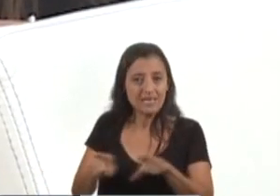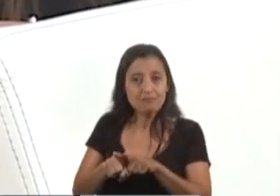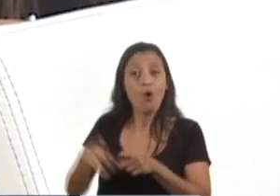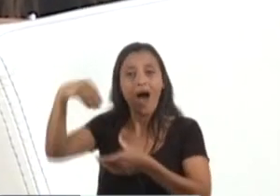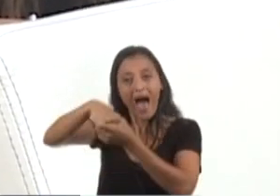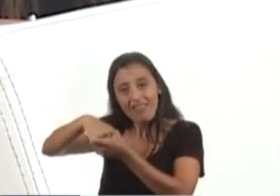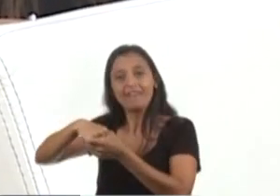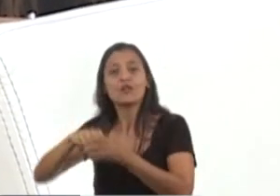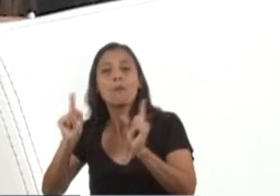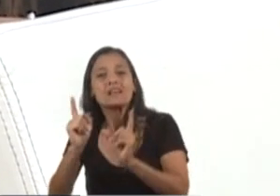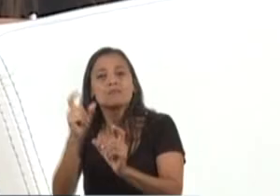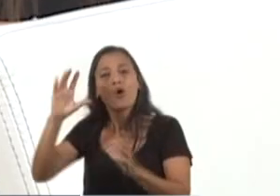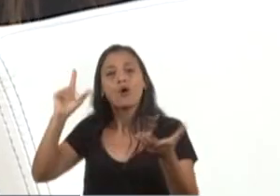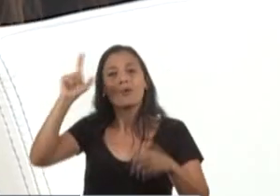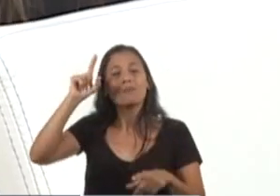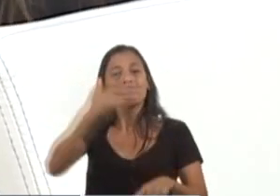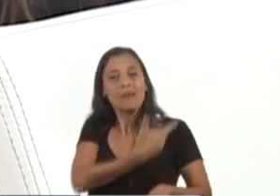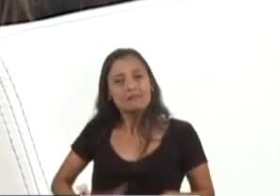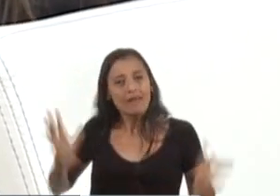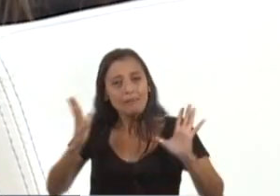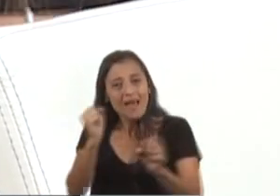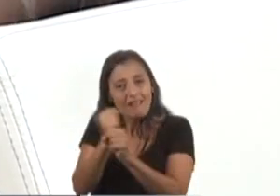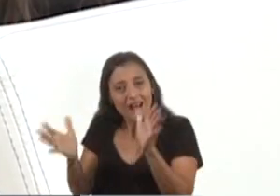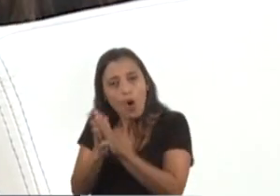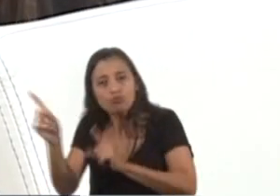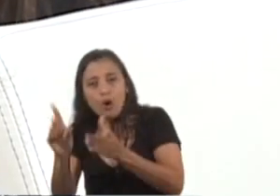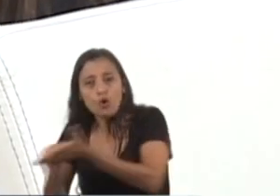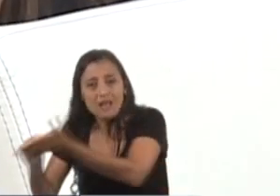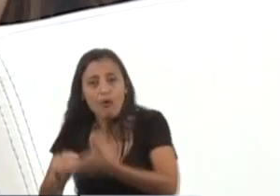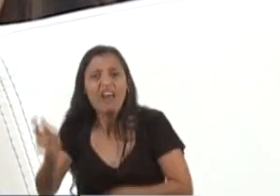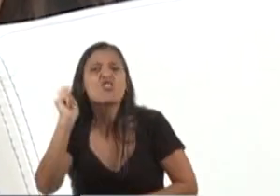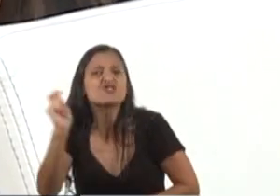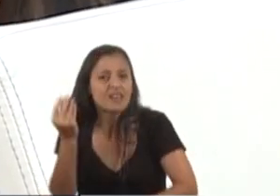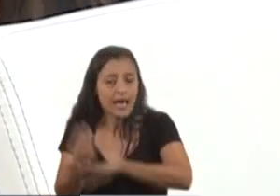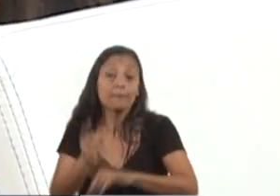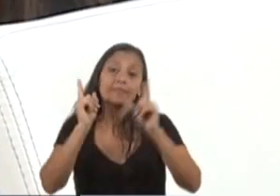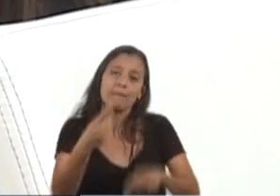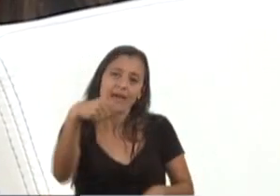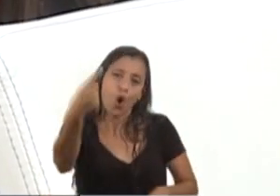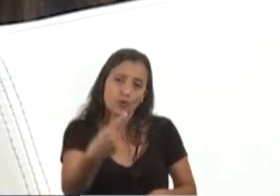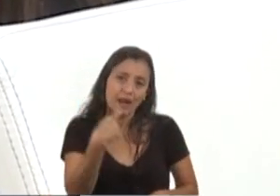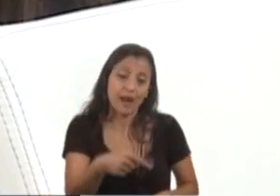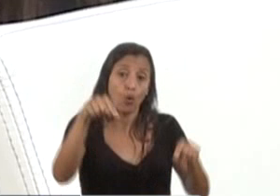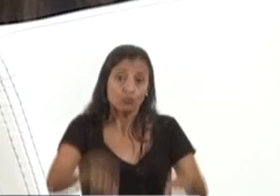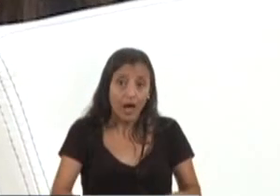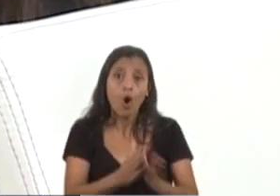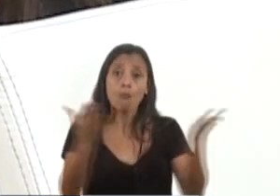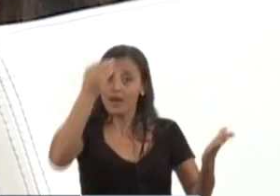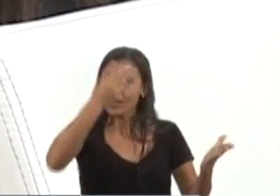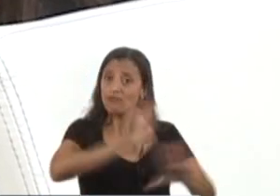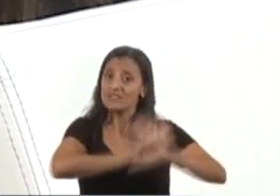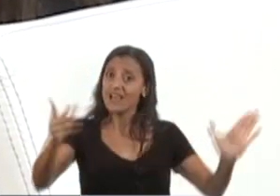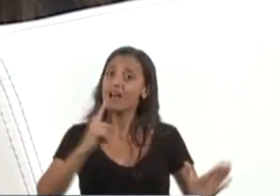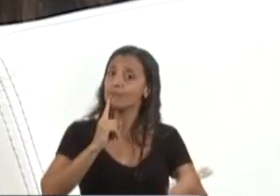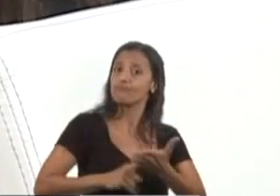de abogados en el que él trabajó. Y déjame hacerte una pregunta también sobre este mismo caso. Hoy se conoció en el boletín oficial la